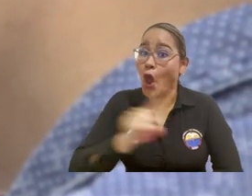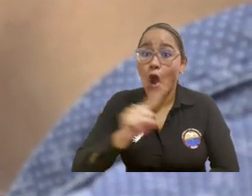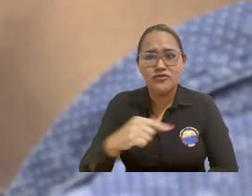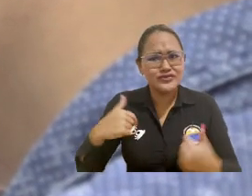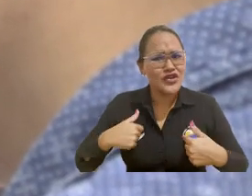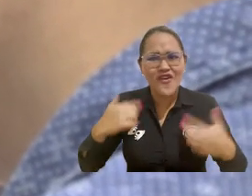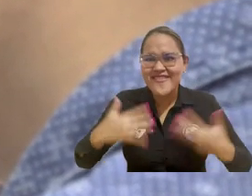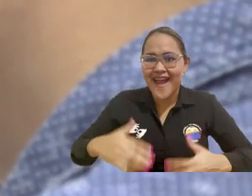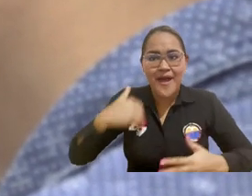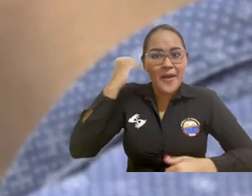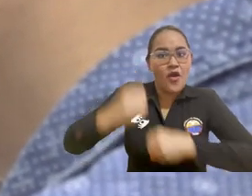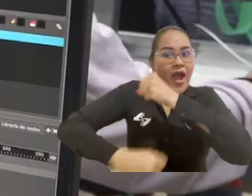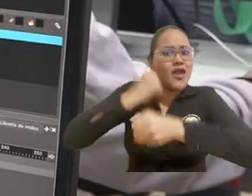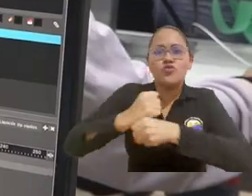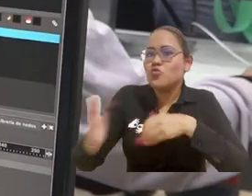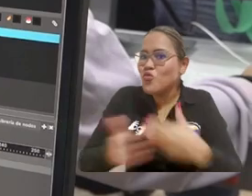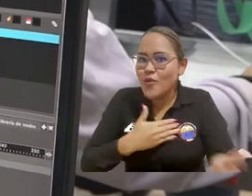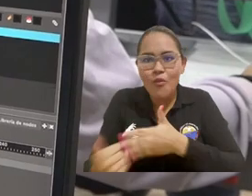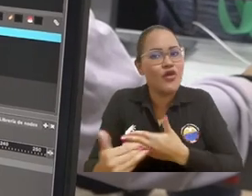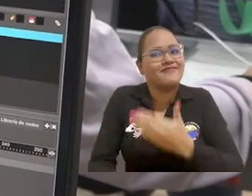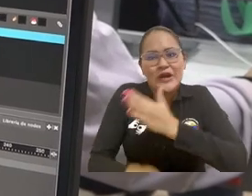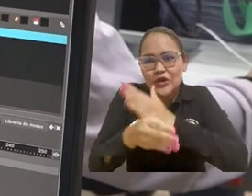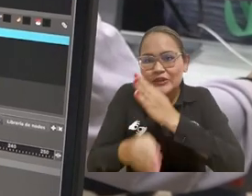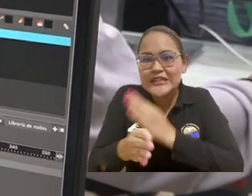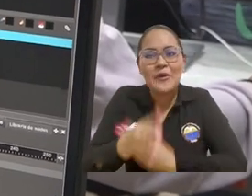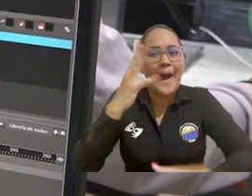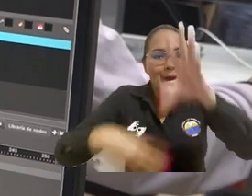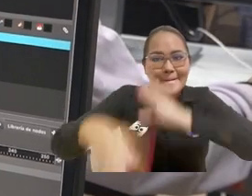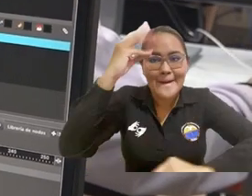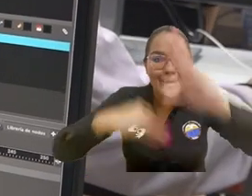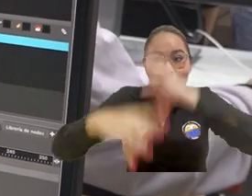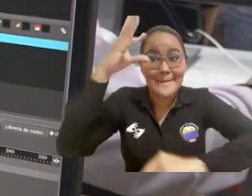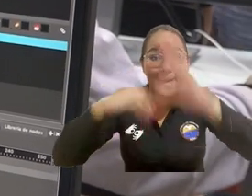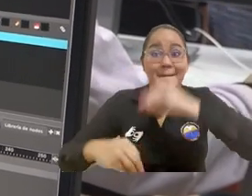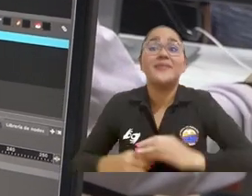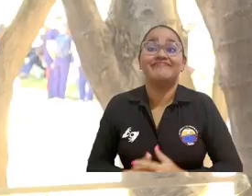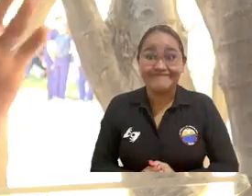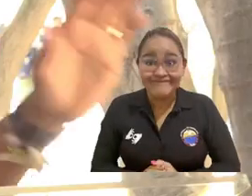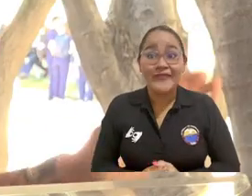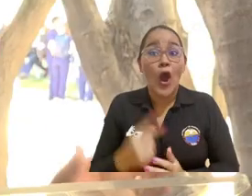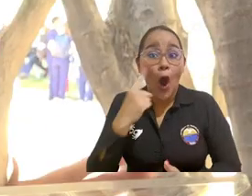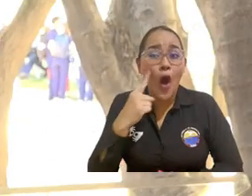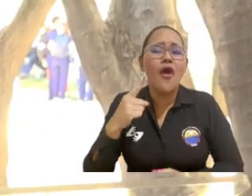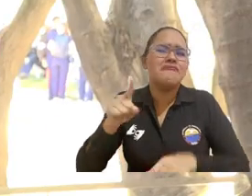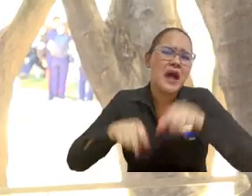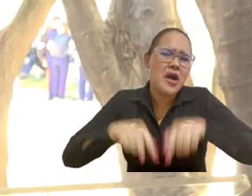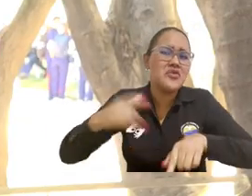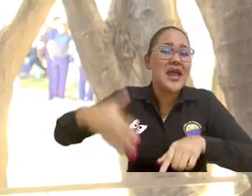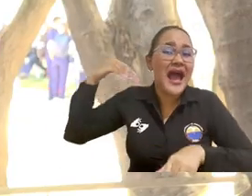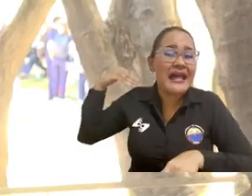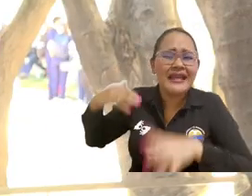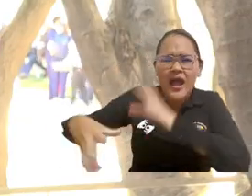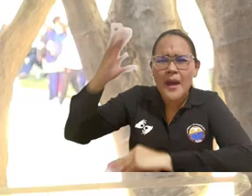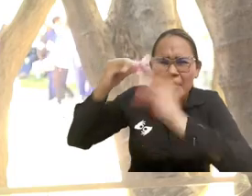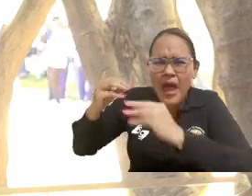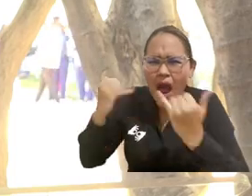nosotros. No importa la edad que tengamos, debemos seguir aprendiendo. Y hay que procurar, queridos